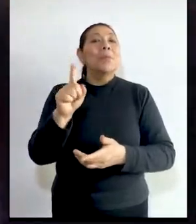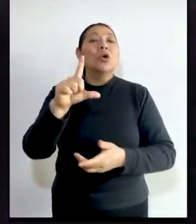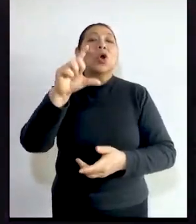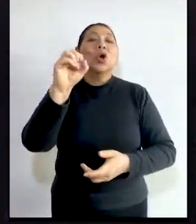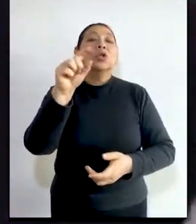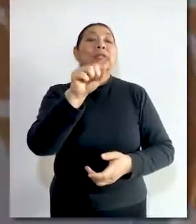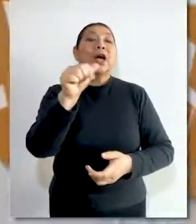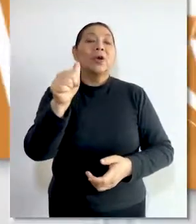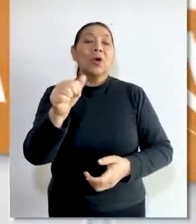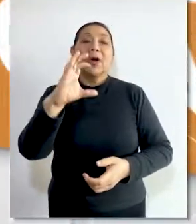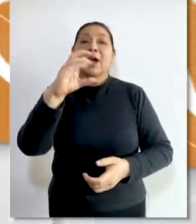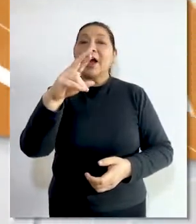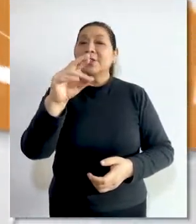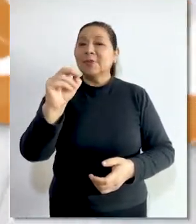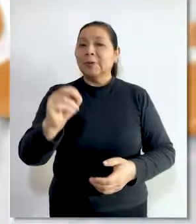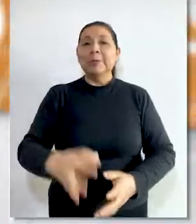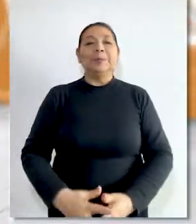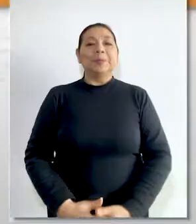lozano castro